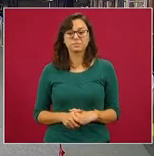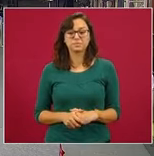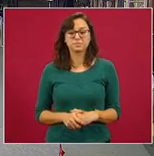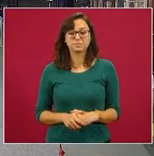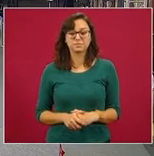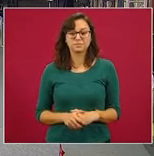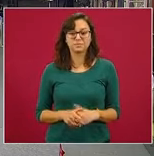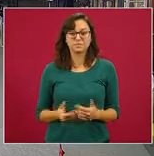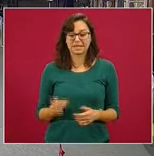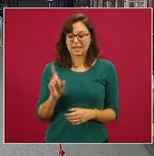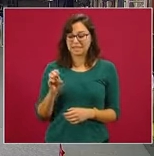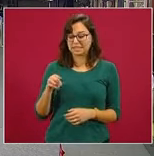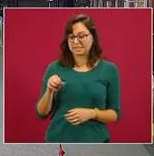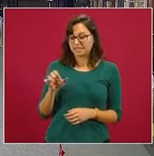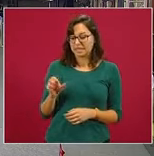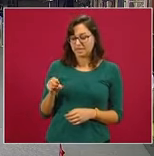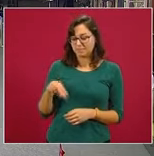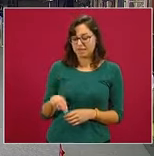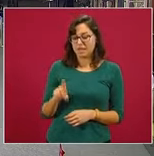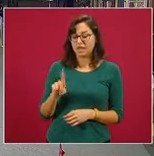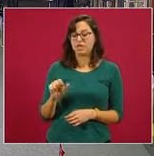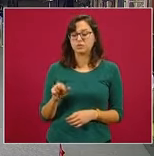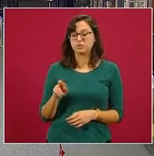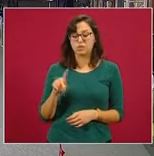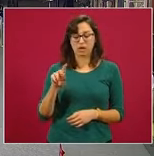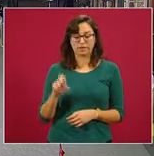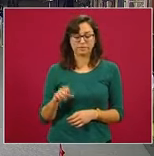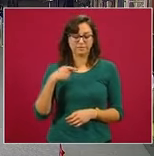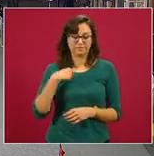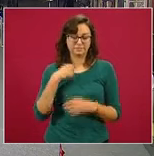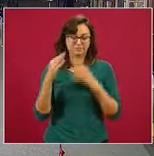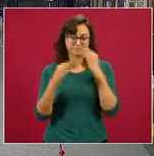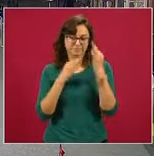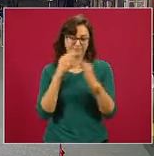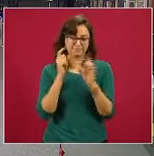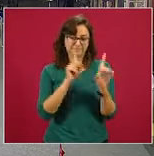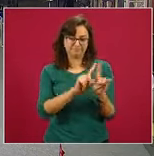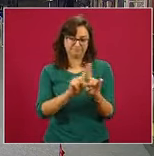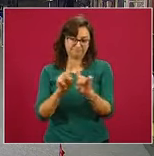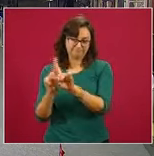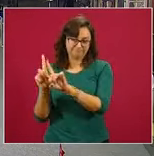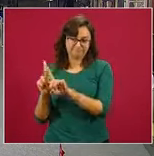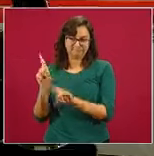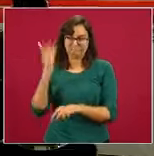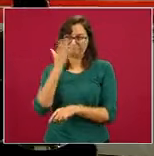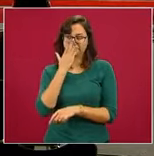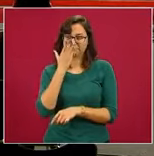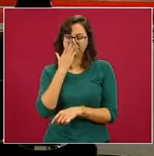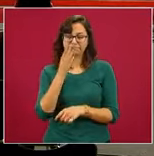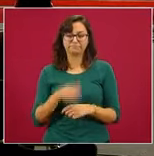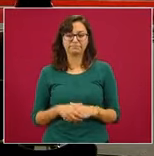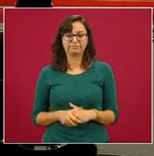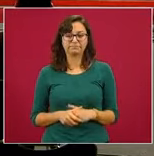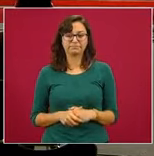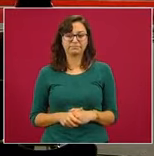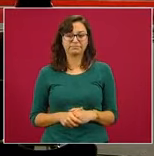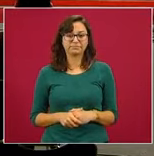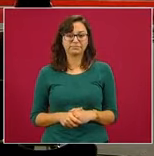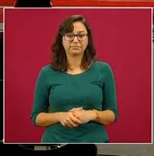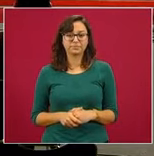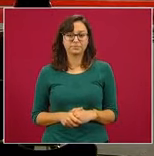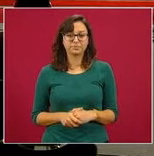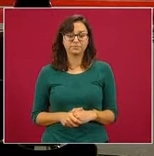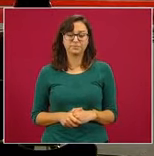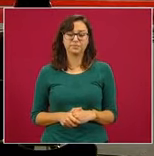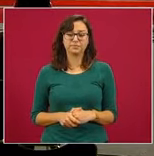Demián Duarte, Pasión por los Negocios, el canal de YouTube de Demián Du10, Política y Rock and Roll Radio, Lobos FM y los que se acumulen.